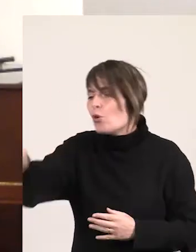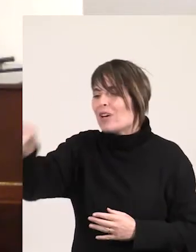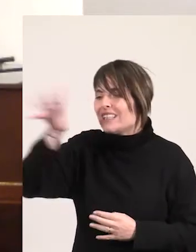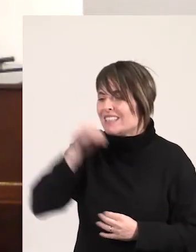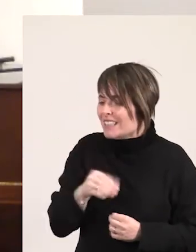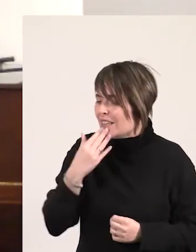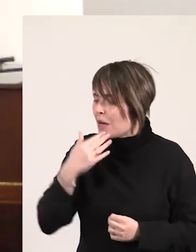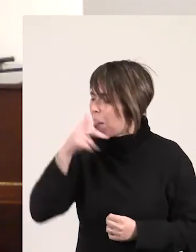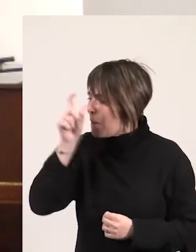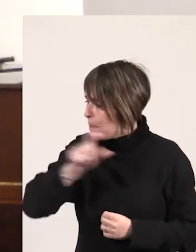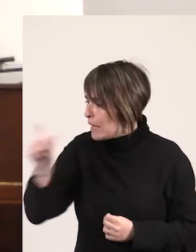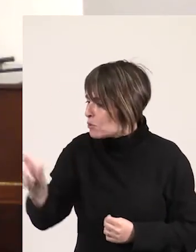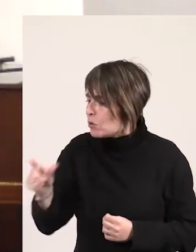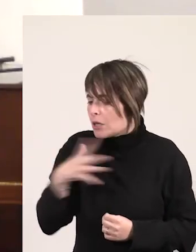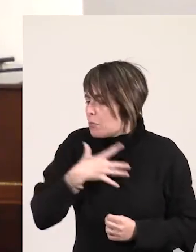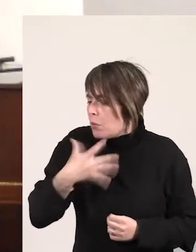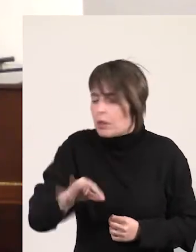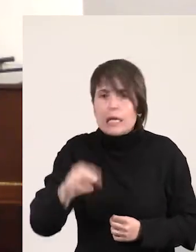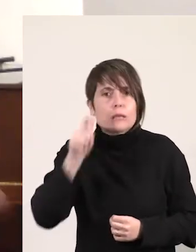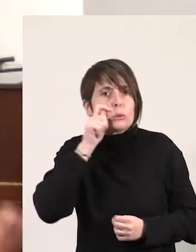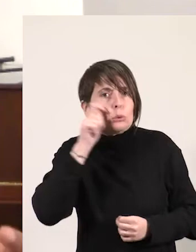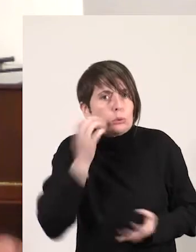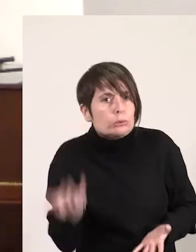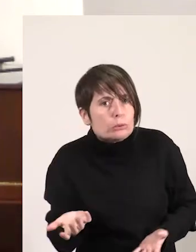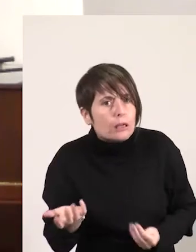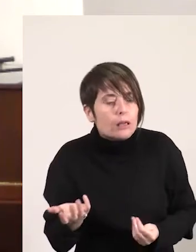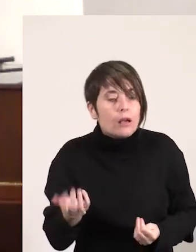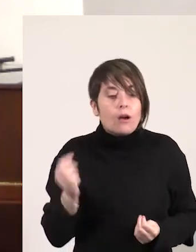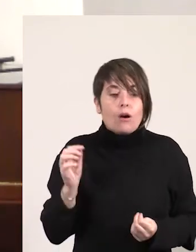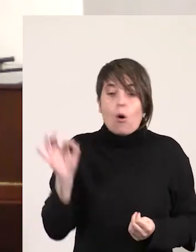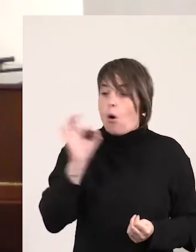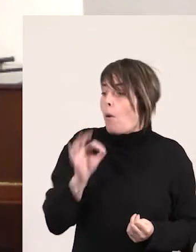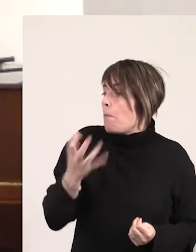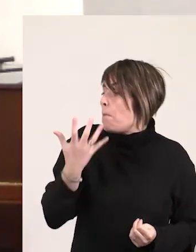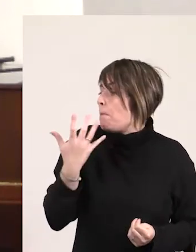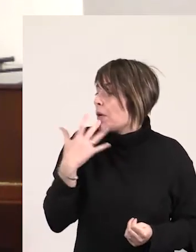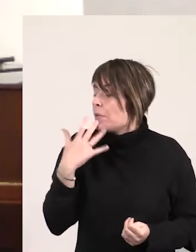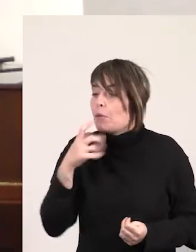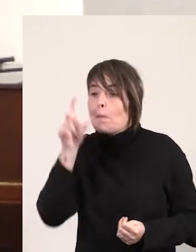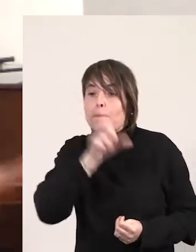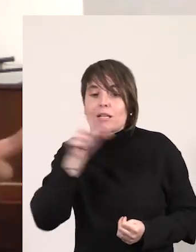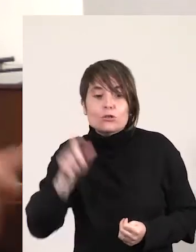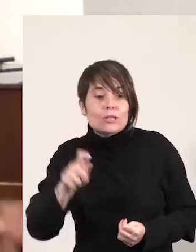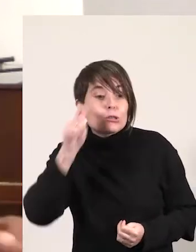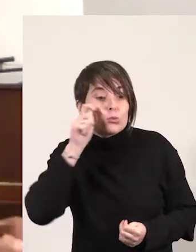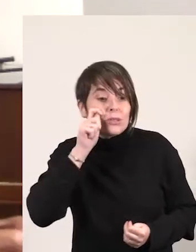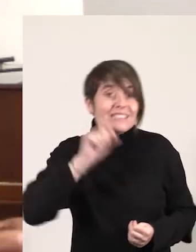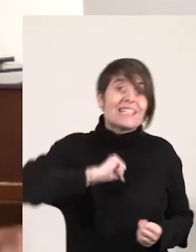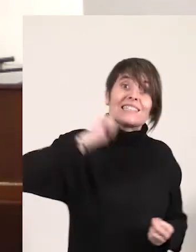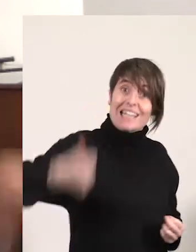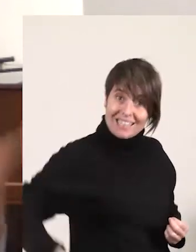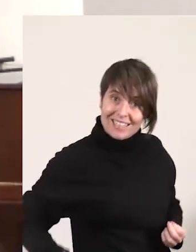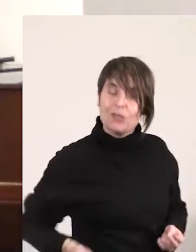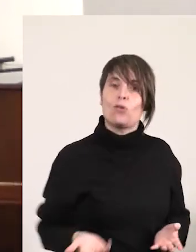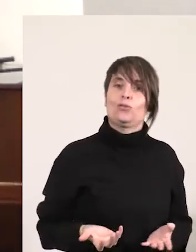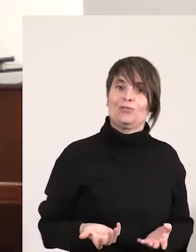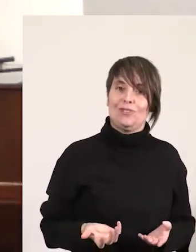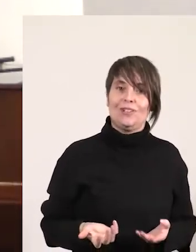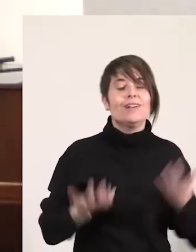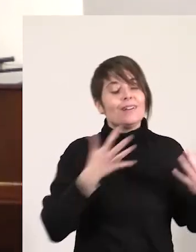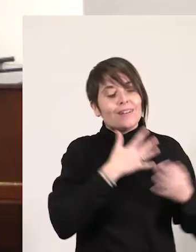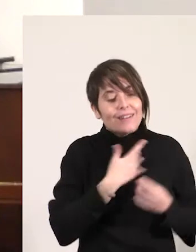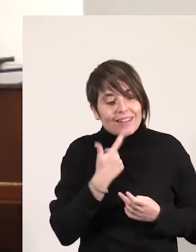Magic Johnson, pero por otro lado, porque no entendían que esas personas pudieran ser turistas y que, esas personas pudieran ser